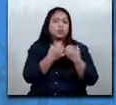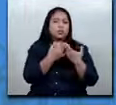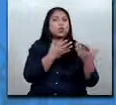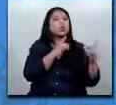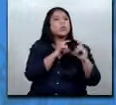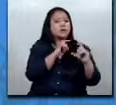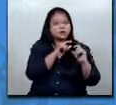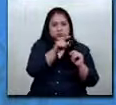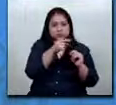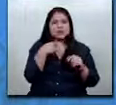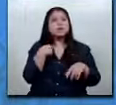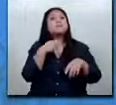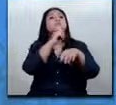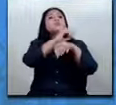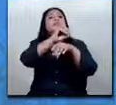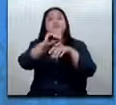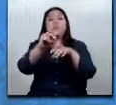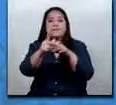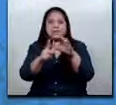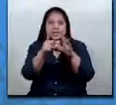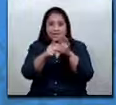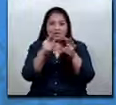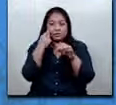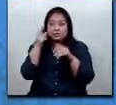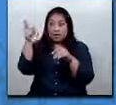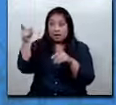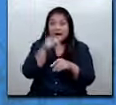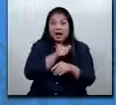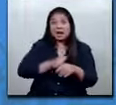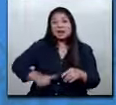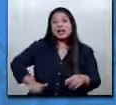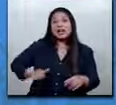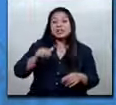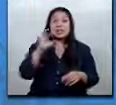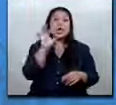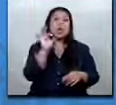un video en donde el señor alcalde de la ciudad de Omoa agradece al gobierno de la República.